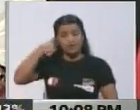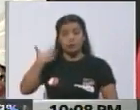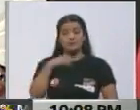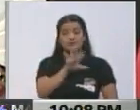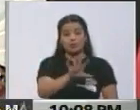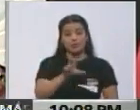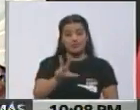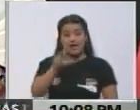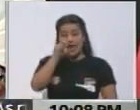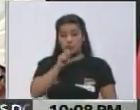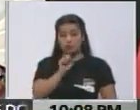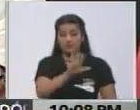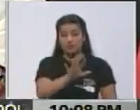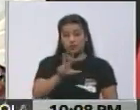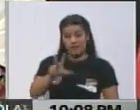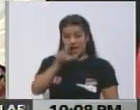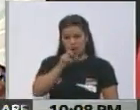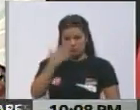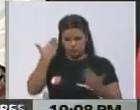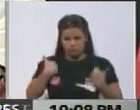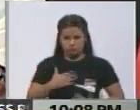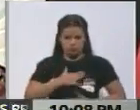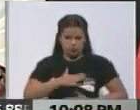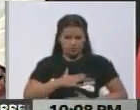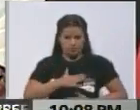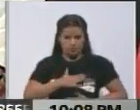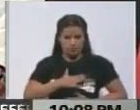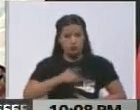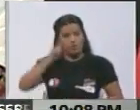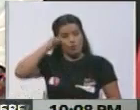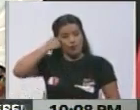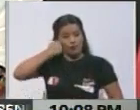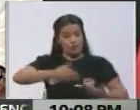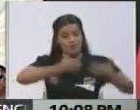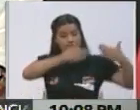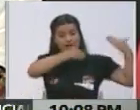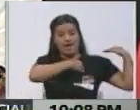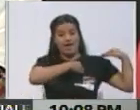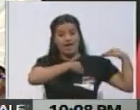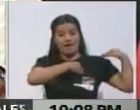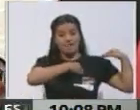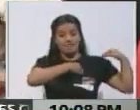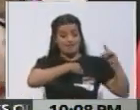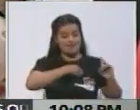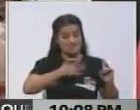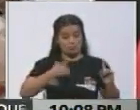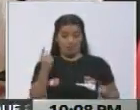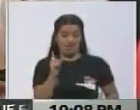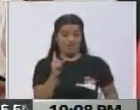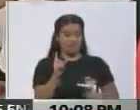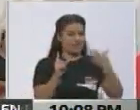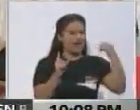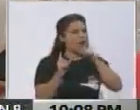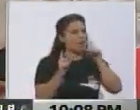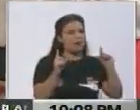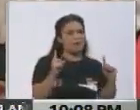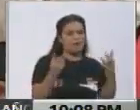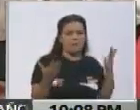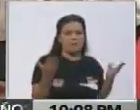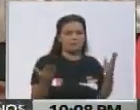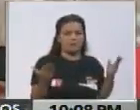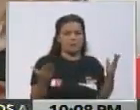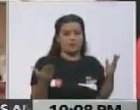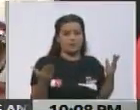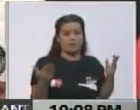apenas. ¿No? Qué distintos éramos nosotros y nuestros abuelos. Y algunos de nuestros padres, quien tenían los padres un